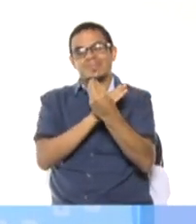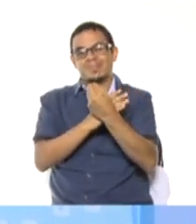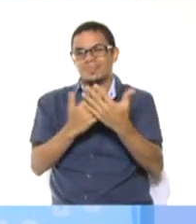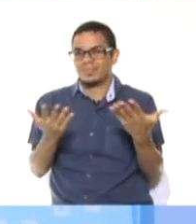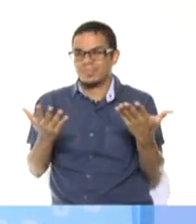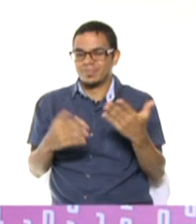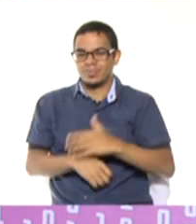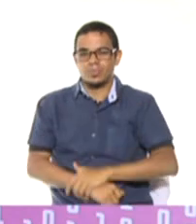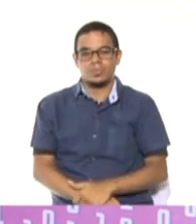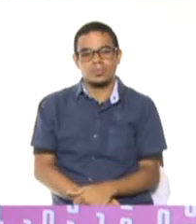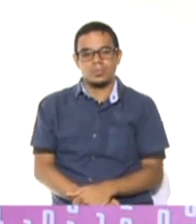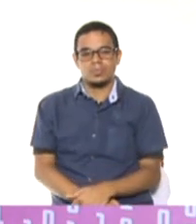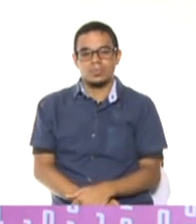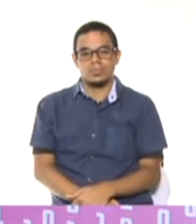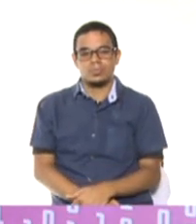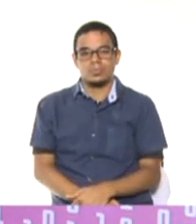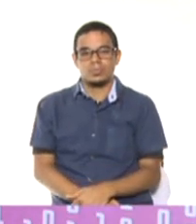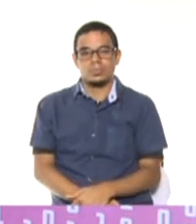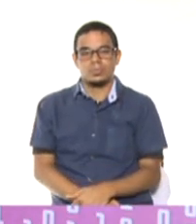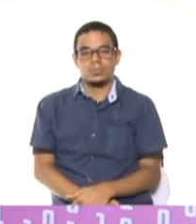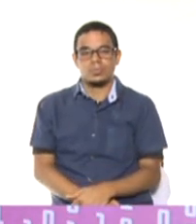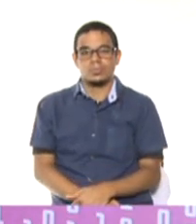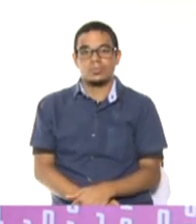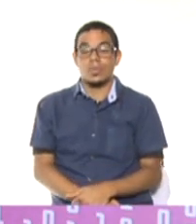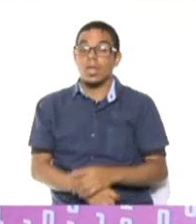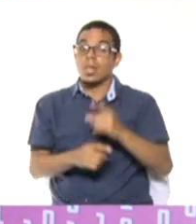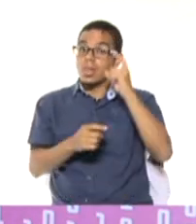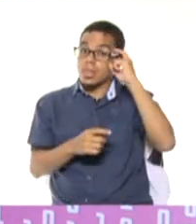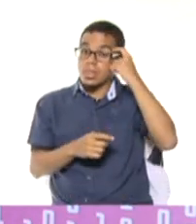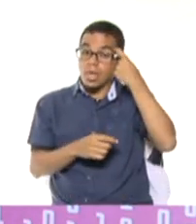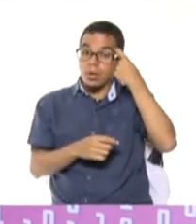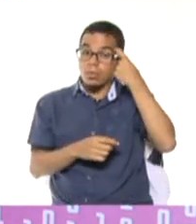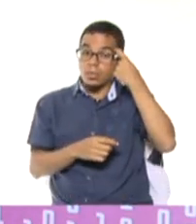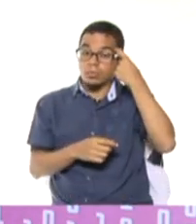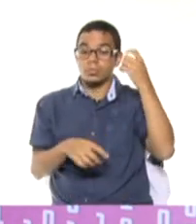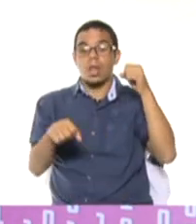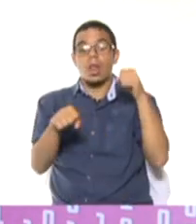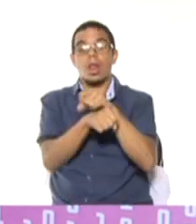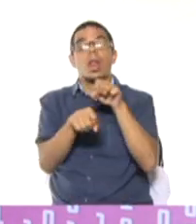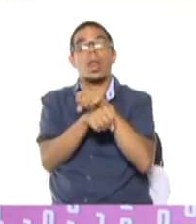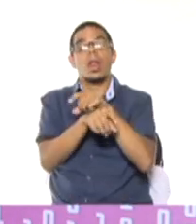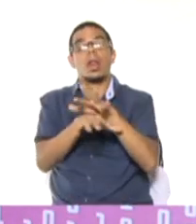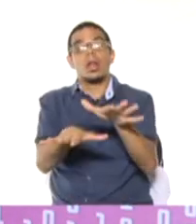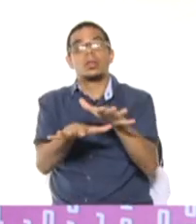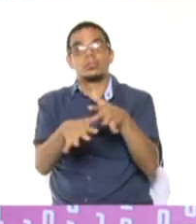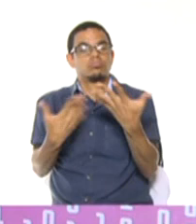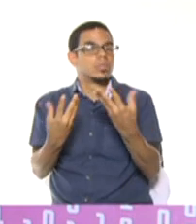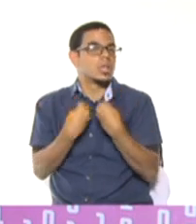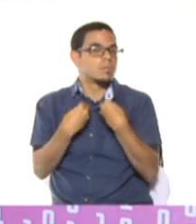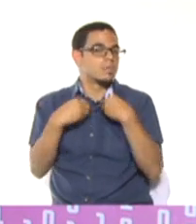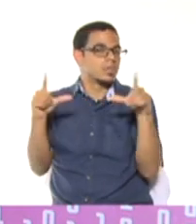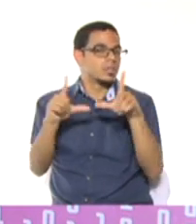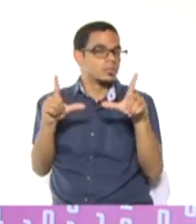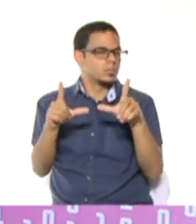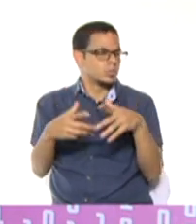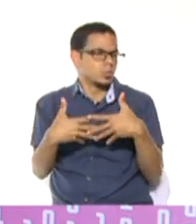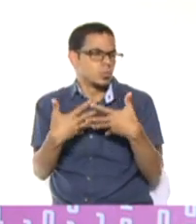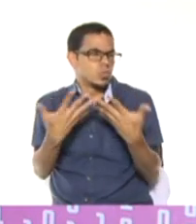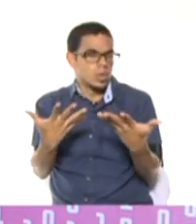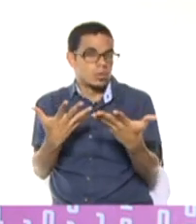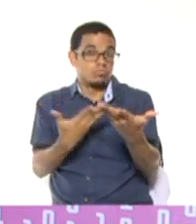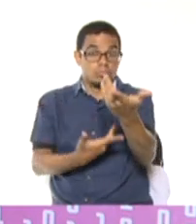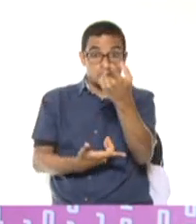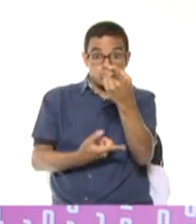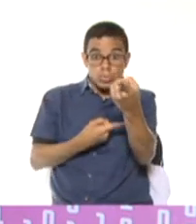nosotros. Y paso para acá para recordarles las redes sociales de nuestra Casa Vive para que interactúen